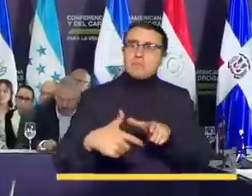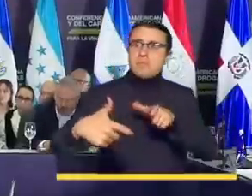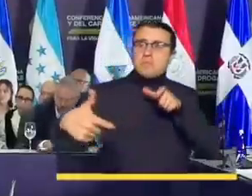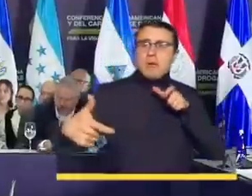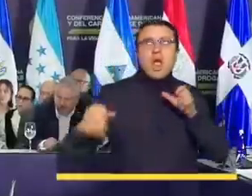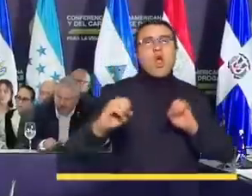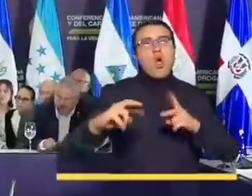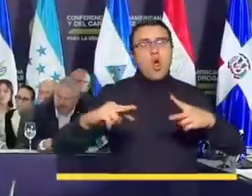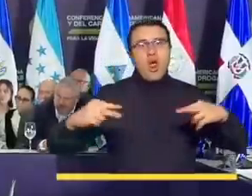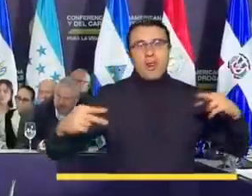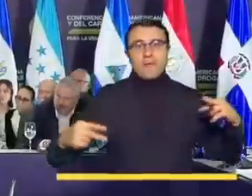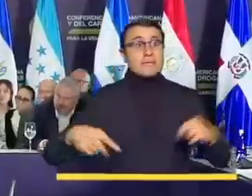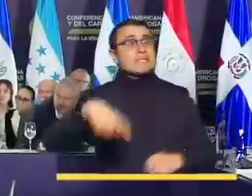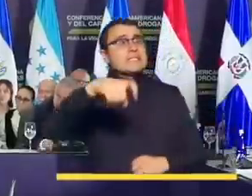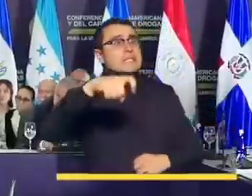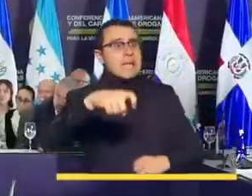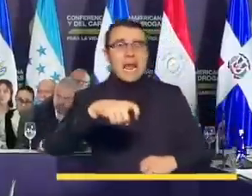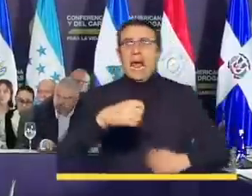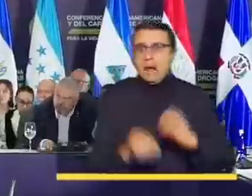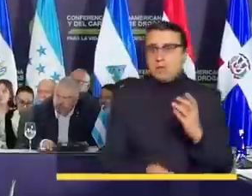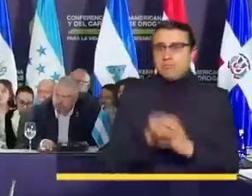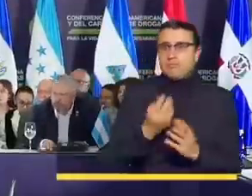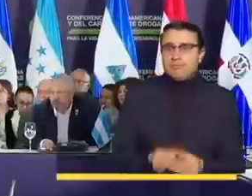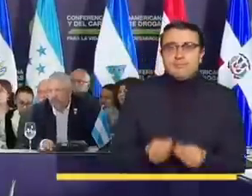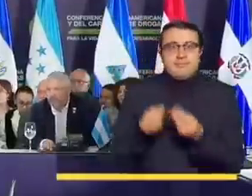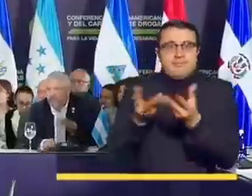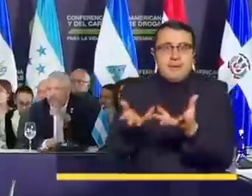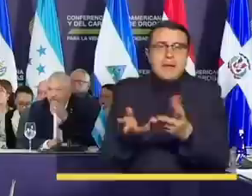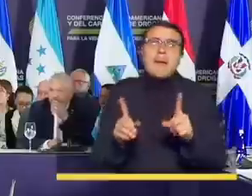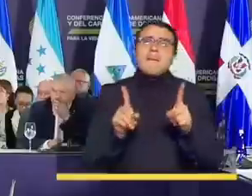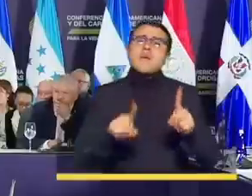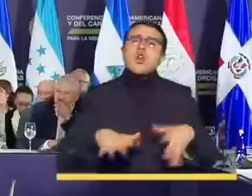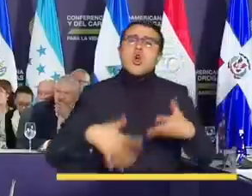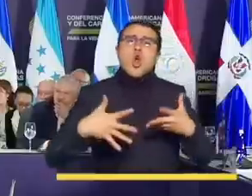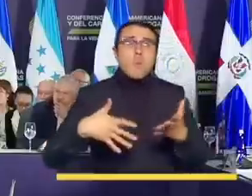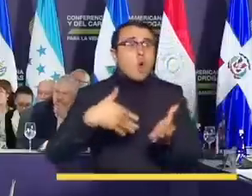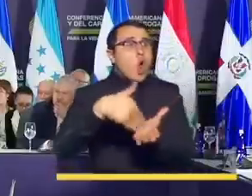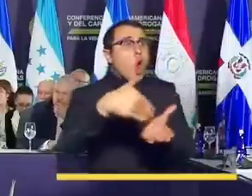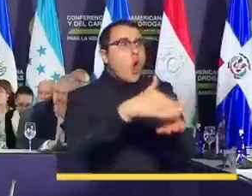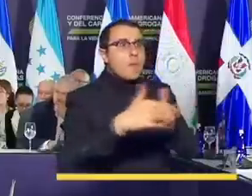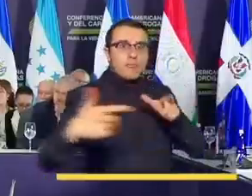crea su propia oferta. ¿Cómo se reduce la demanda en un mercado?